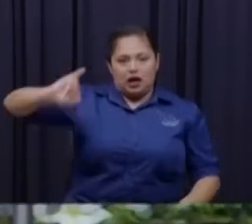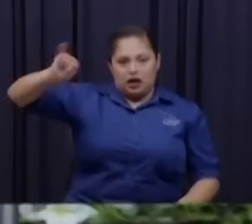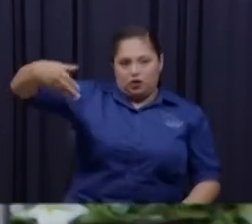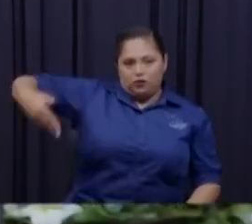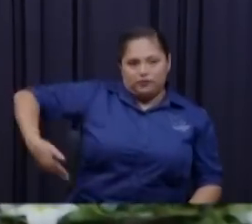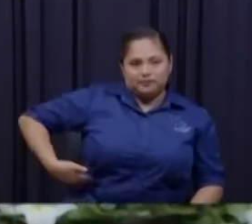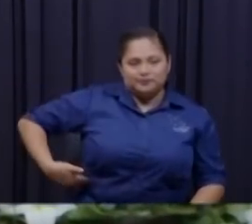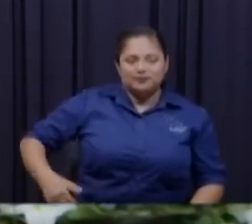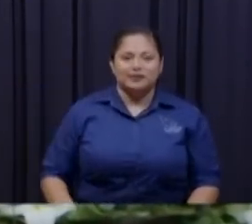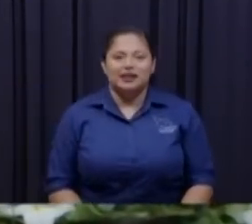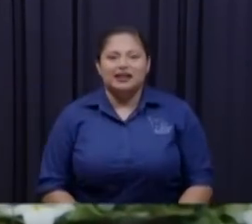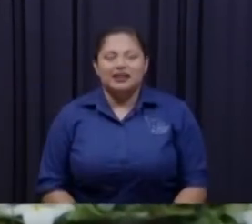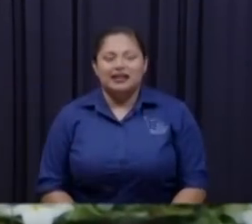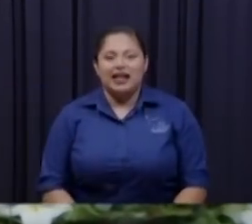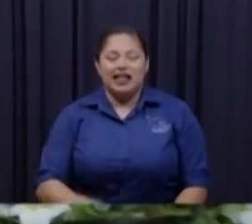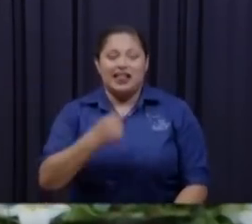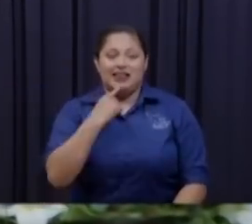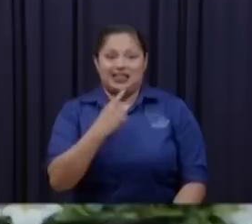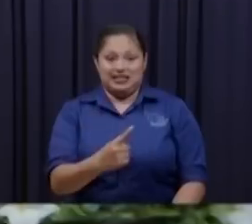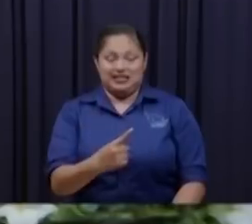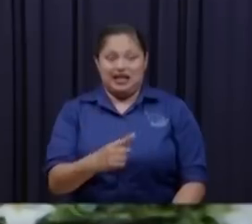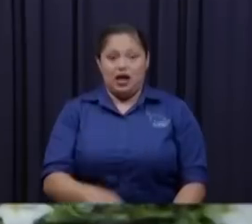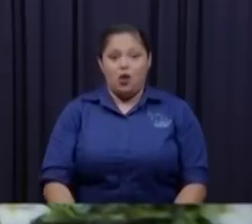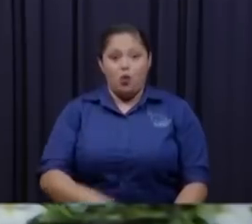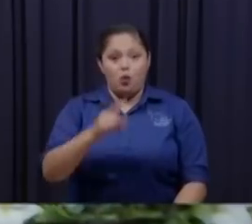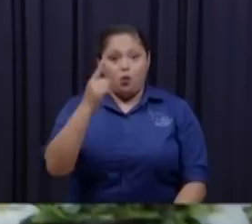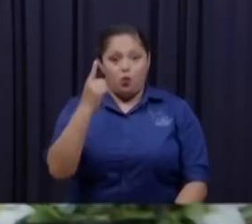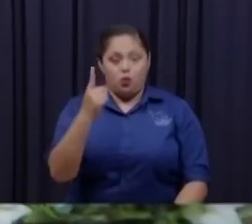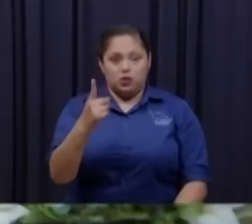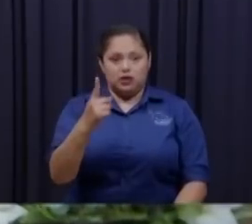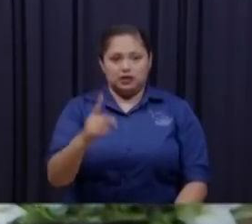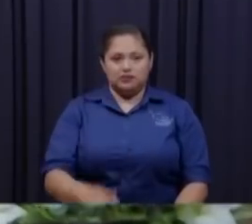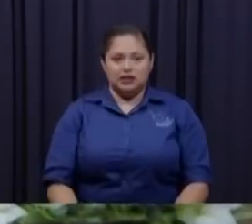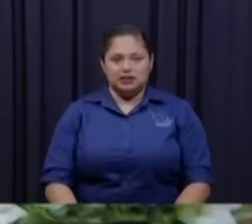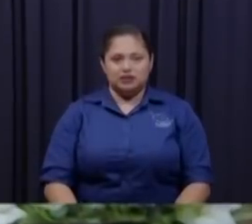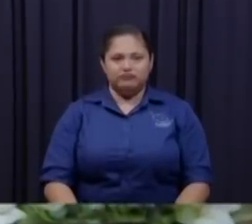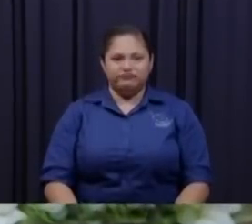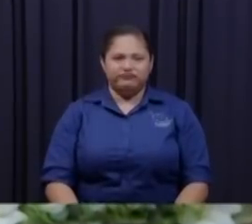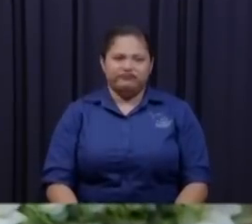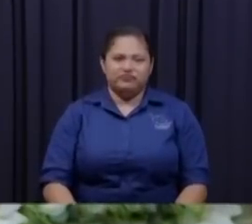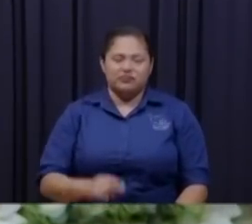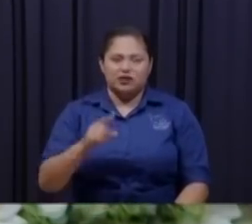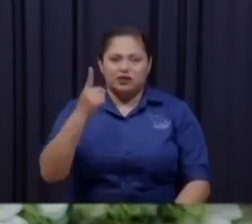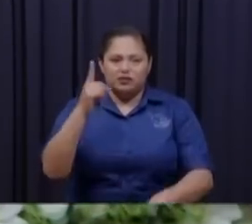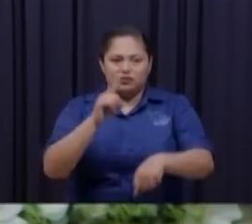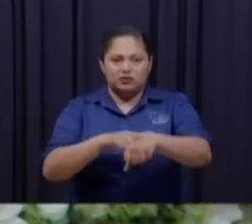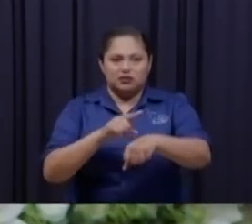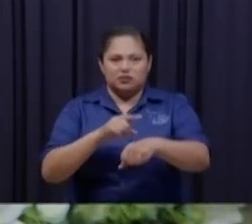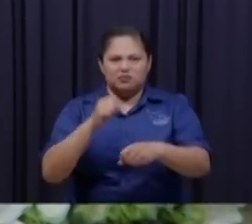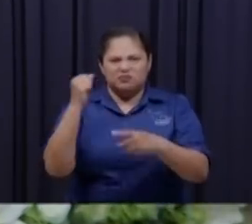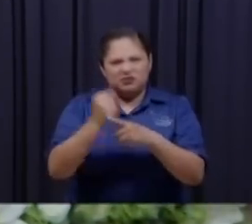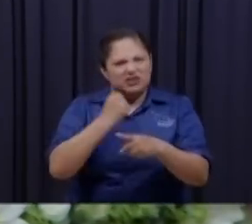24, me parece, dice: una tribulación cual nunca ha habido en la tierra ni habrá jamás.